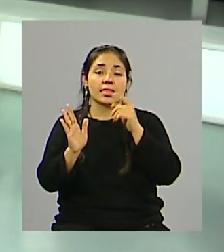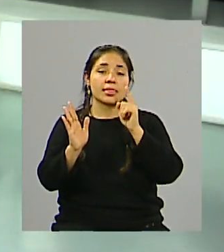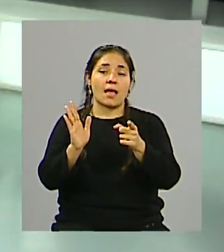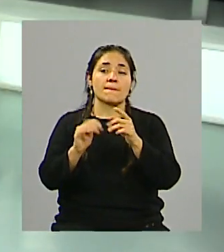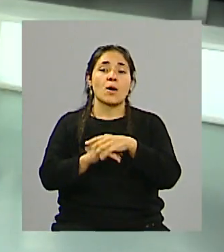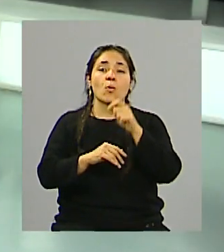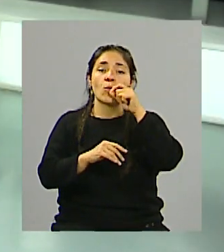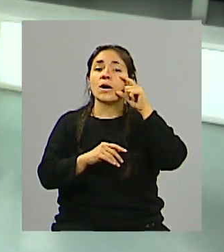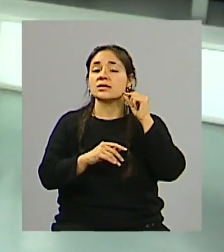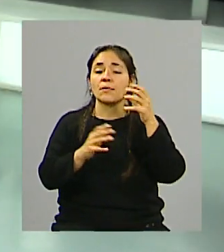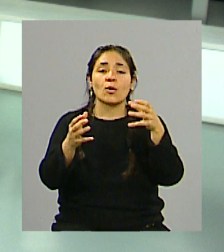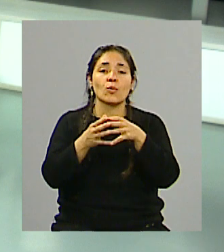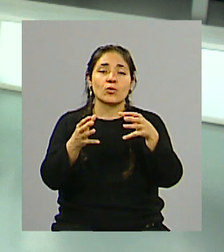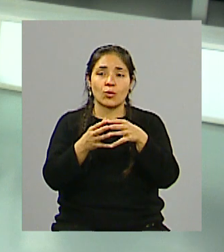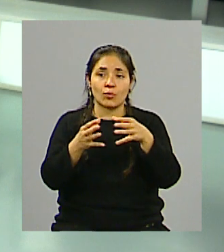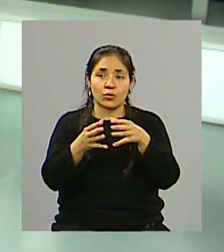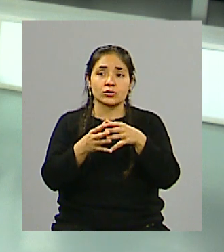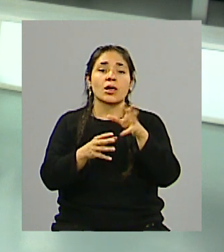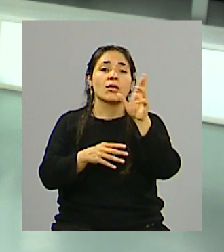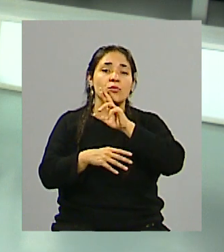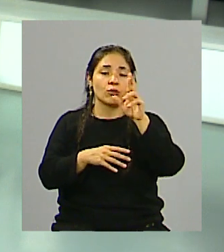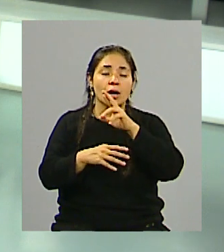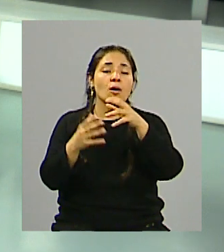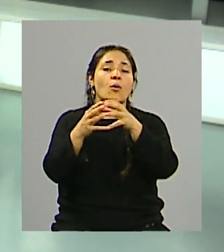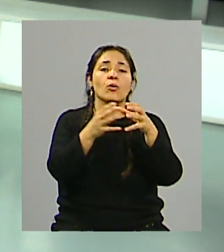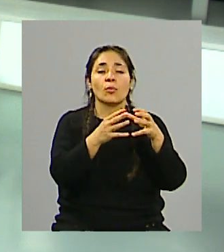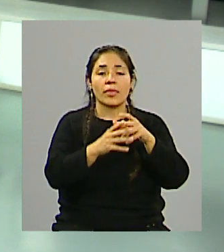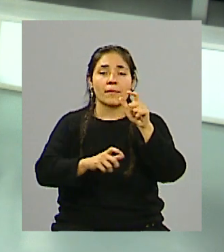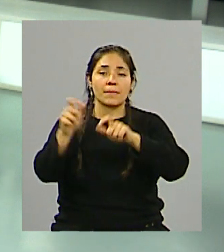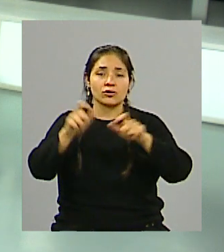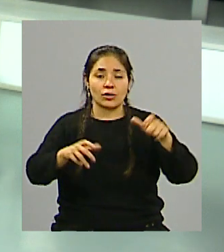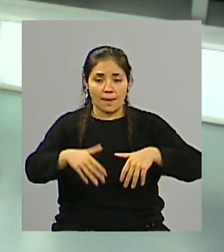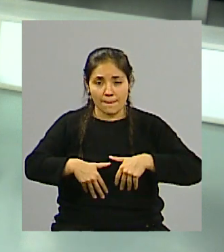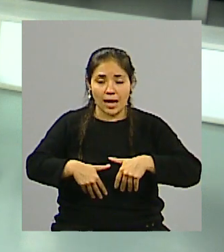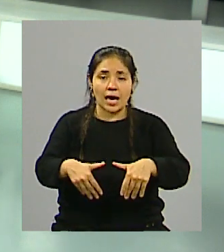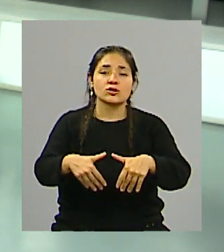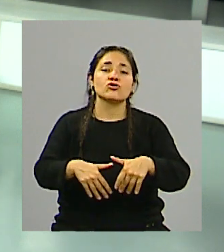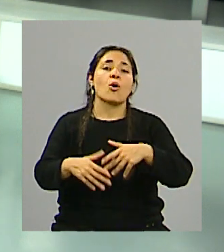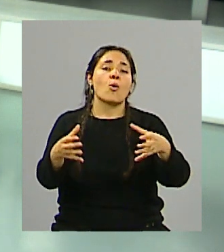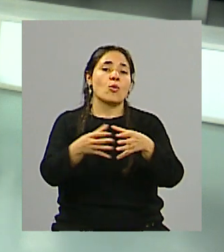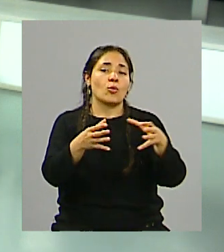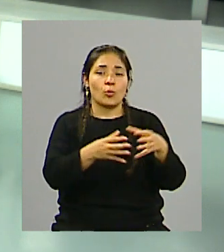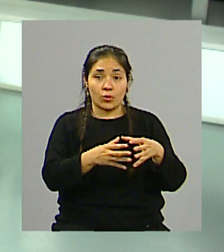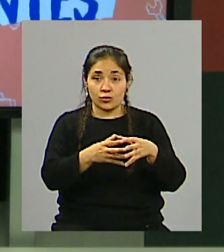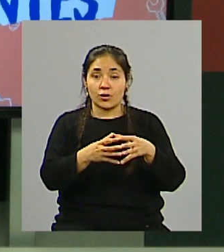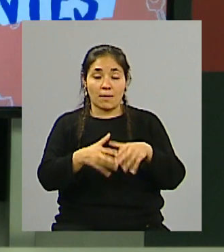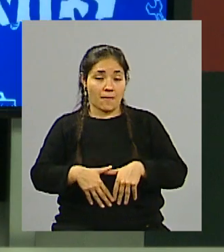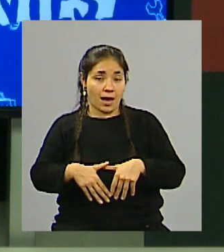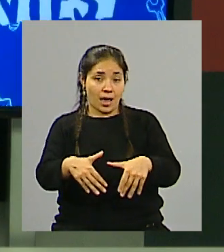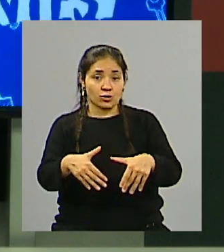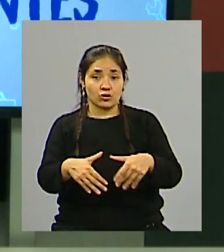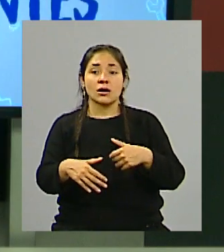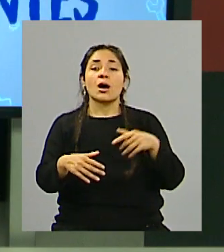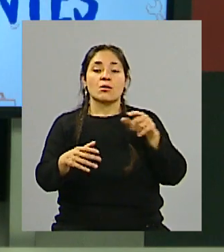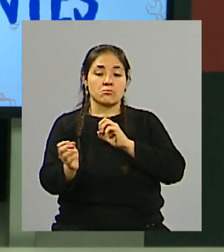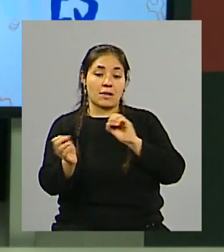partir de WhatsApp y los grupos que hay, ¿no? De grupos de mujeres, de grupos de personas que están gestando, de grupos de embarazo y demás. La idea